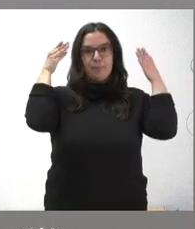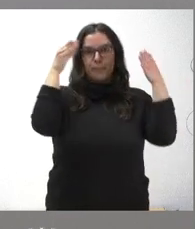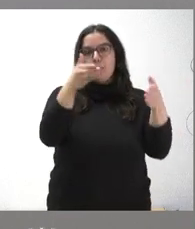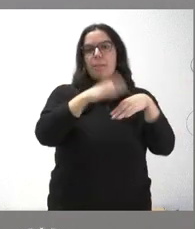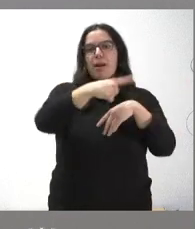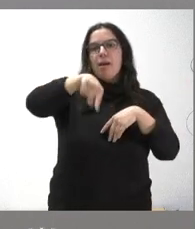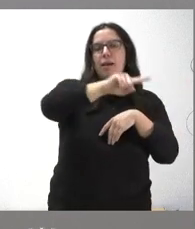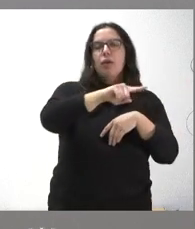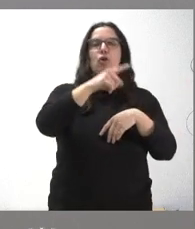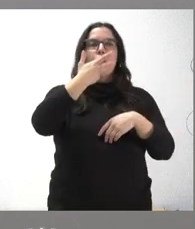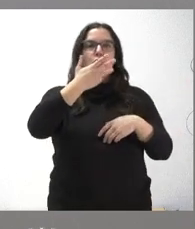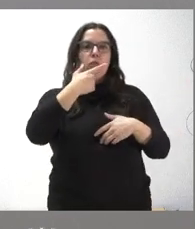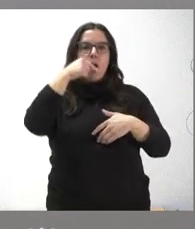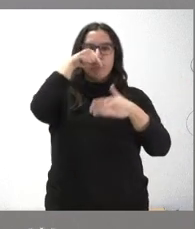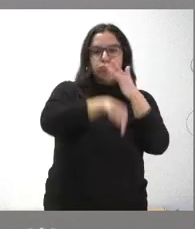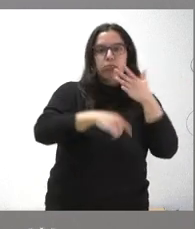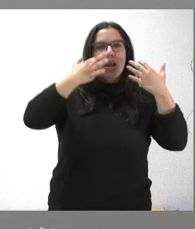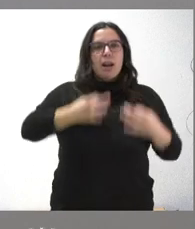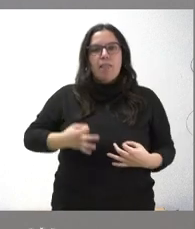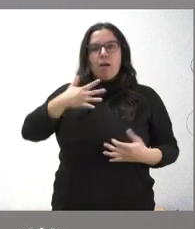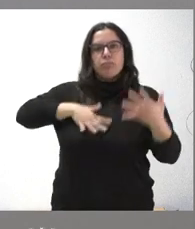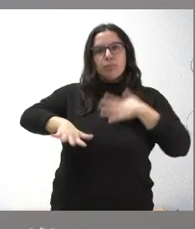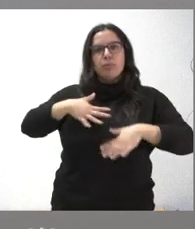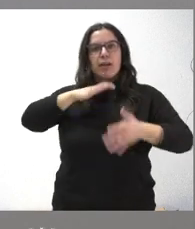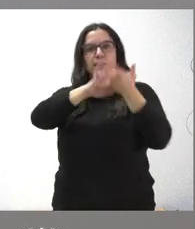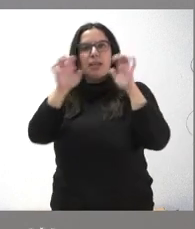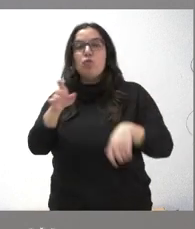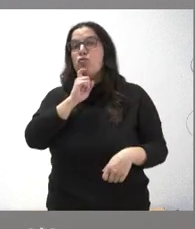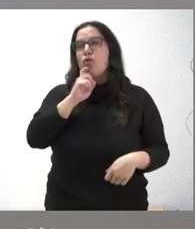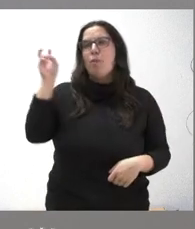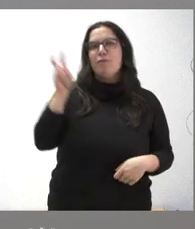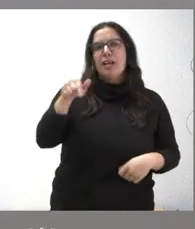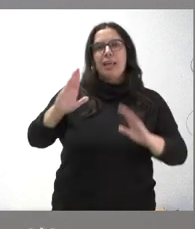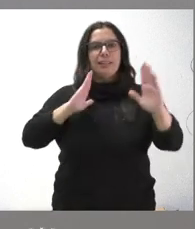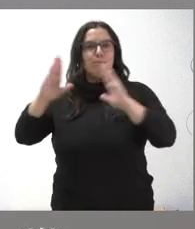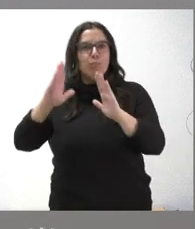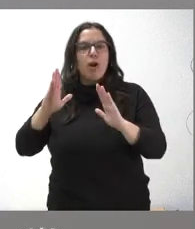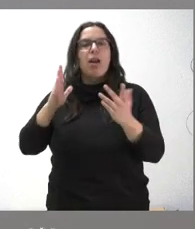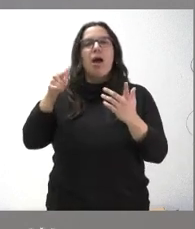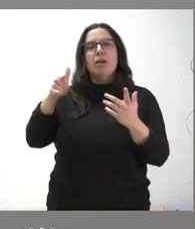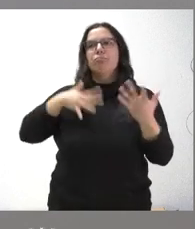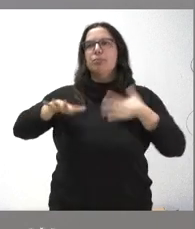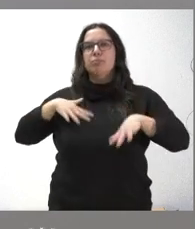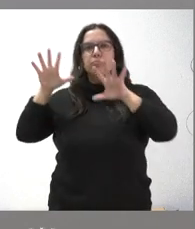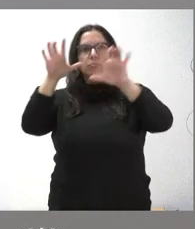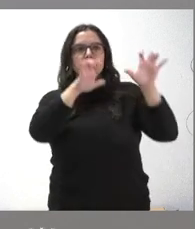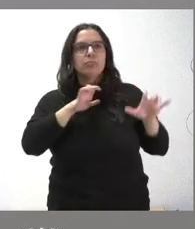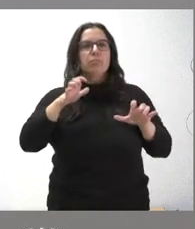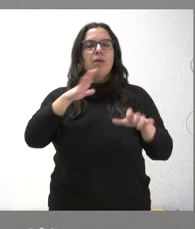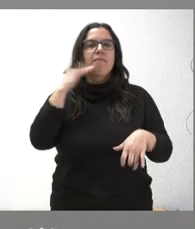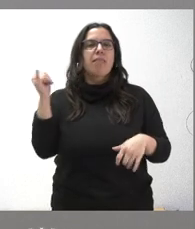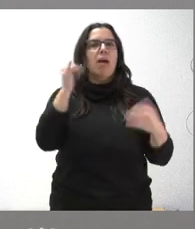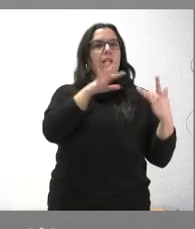profundicen en el conocimiento de la realidad de Castilla y león mediante una Estancia provisional durante la cual adquirirán nuevas habilidades de Liderazgo y